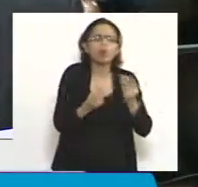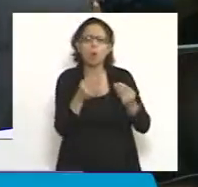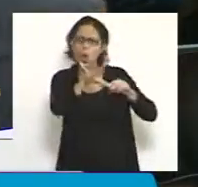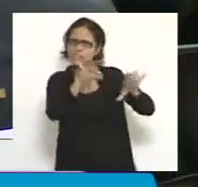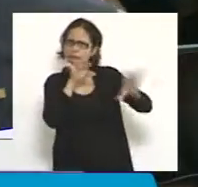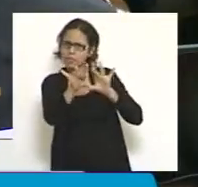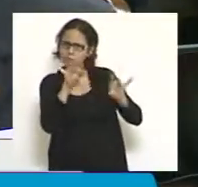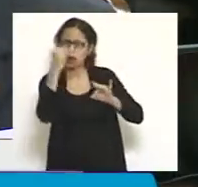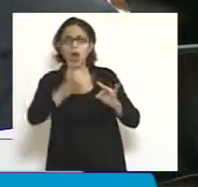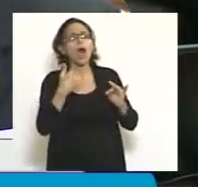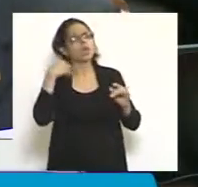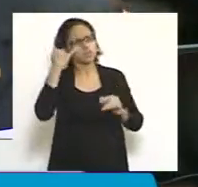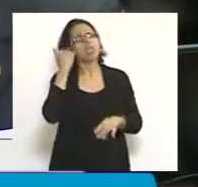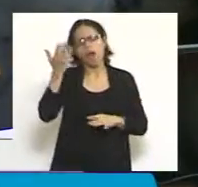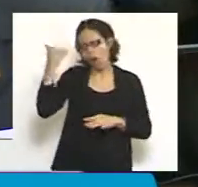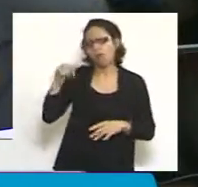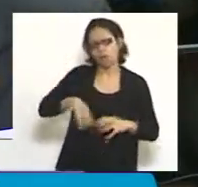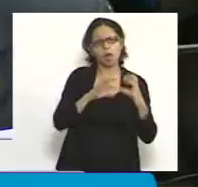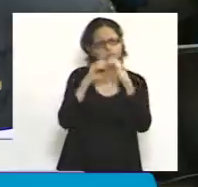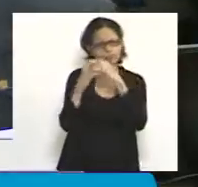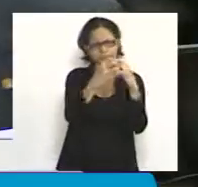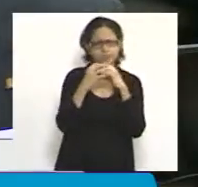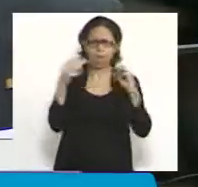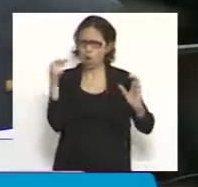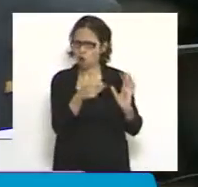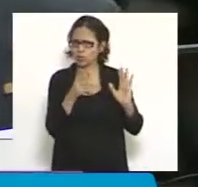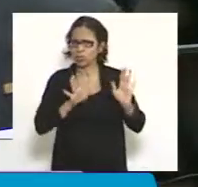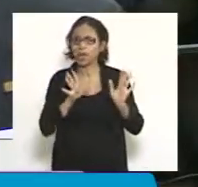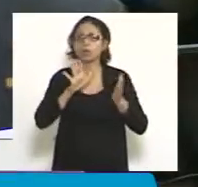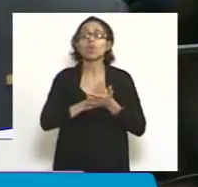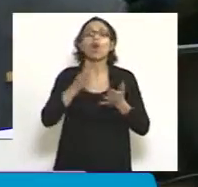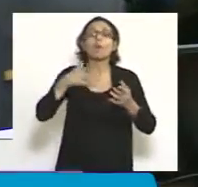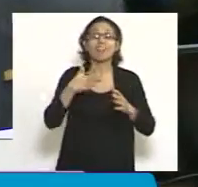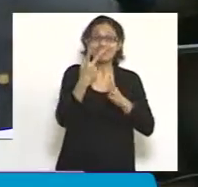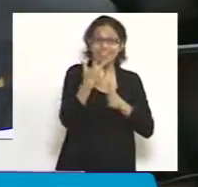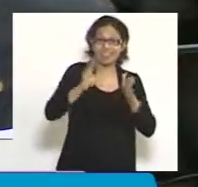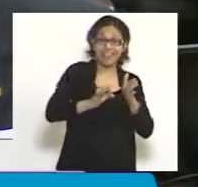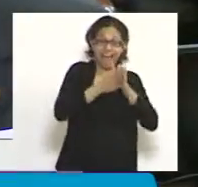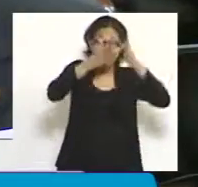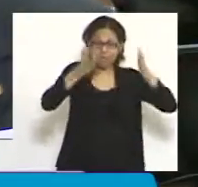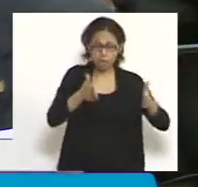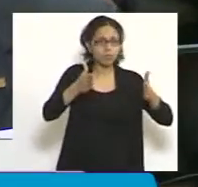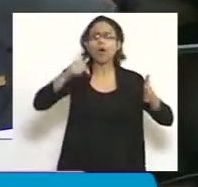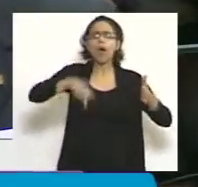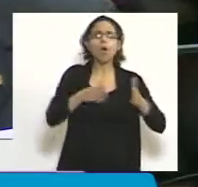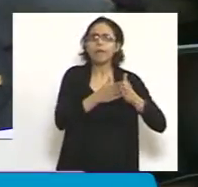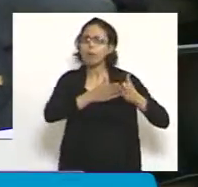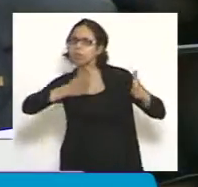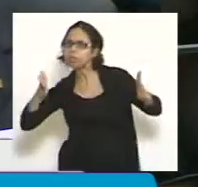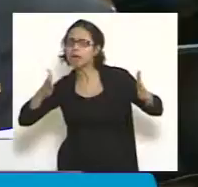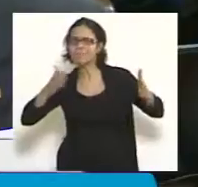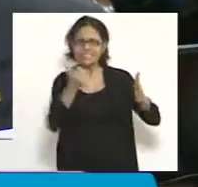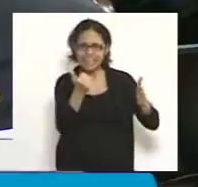demasiadas críticas ya aquí se han hecho en relación a este tema. La ampliación de 3 años a 6 años es